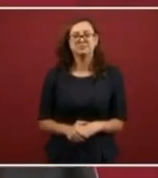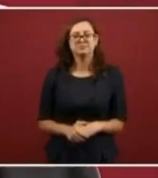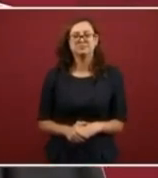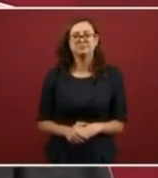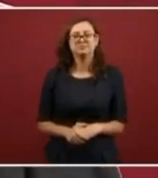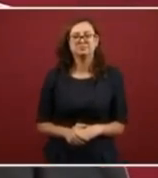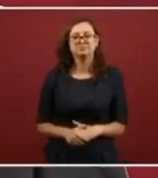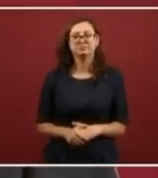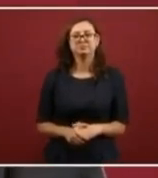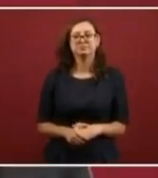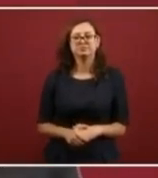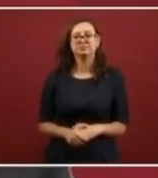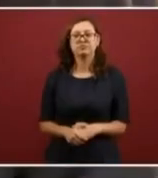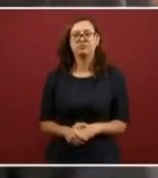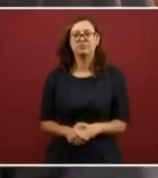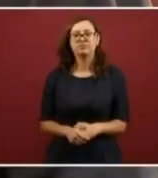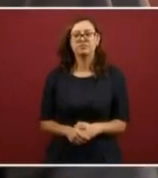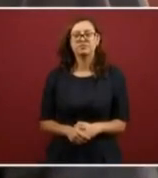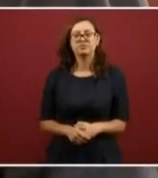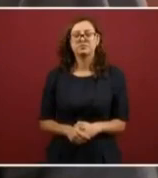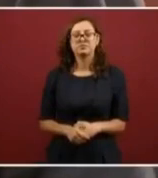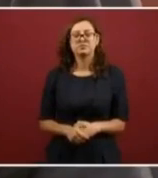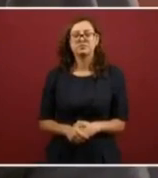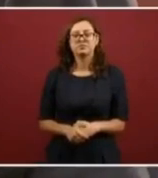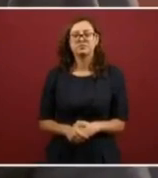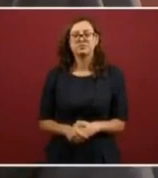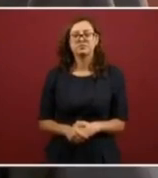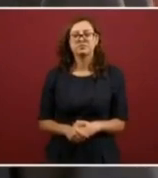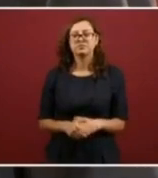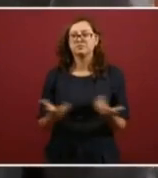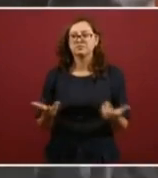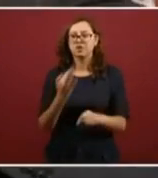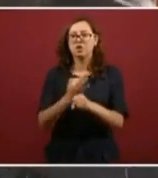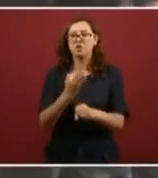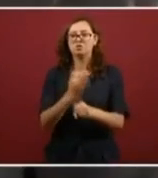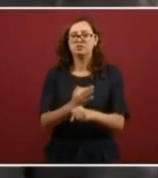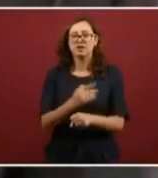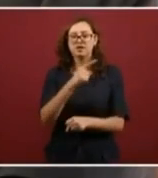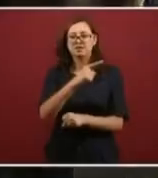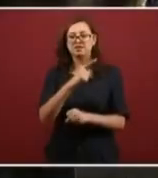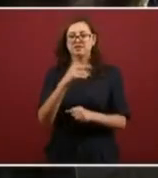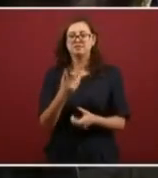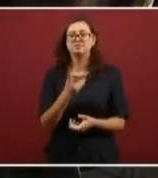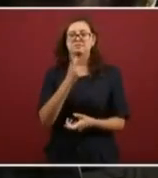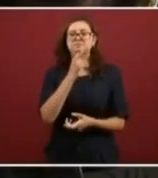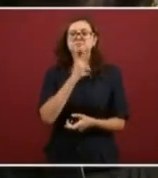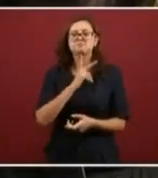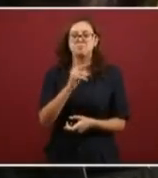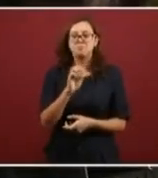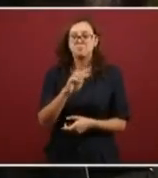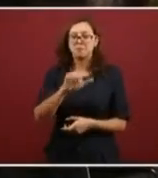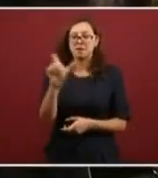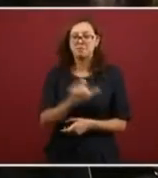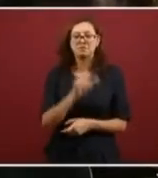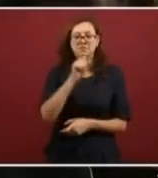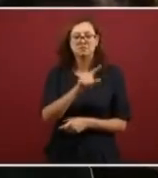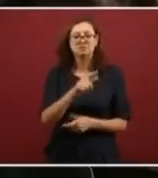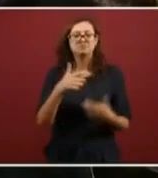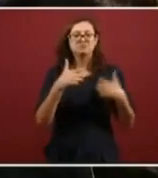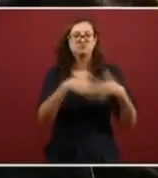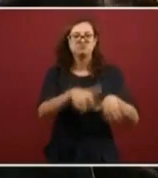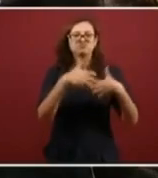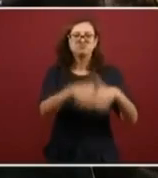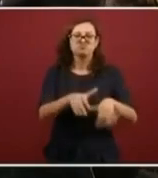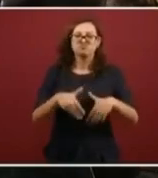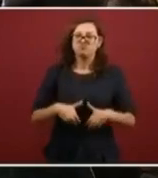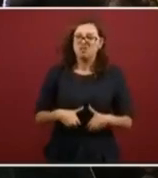Aquí tenemos trabajadores que están en huelga de hambre de Pemex, lo mismo por una